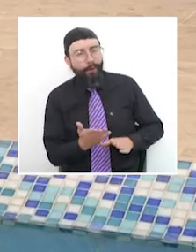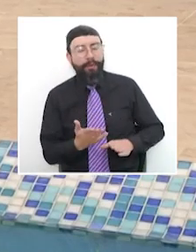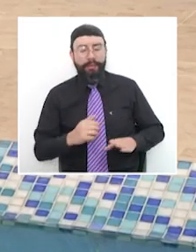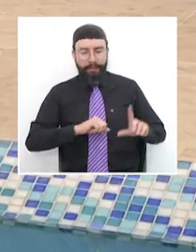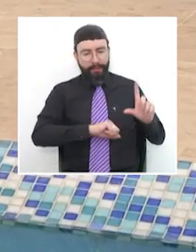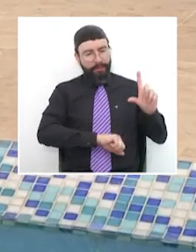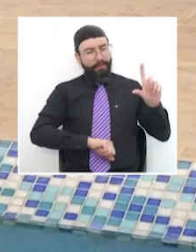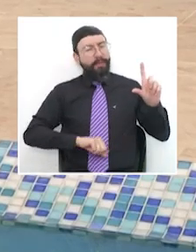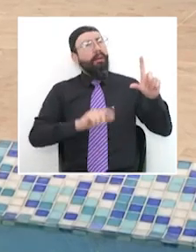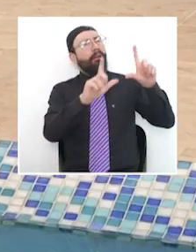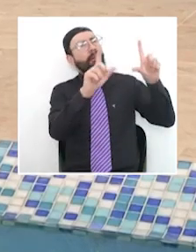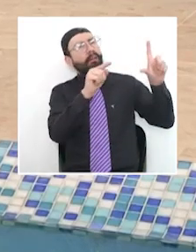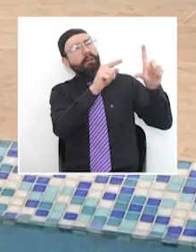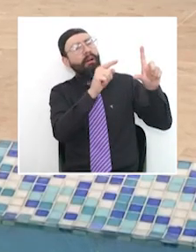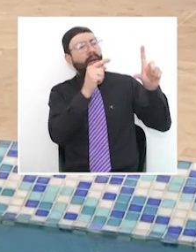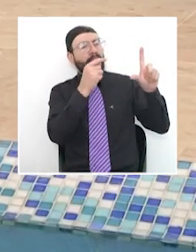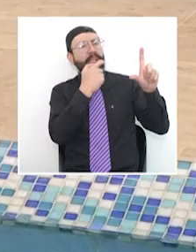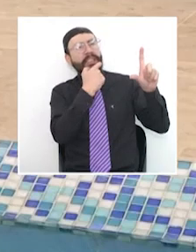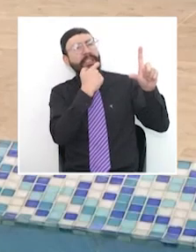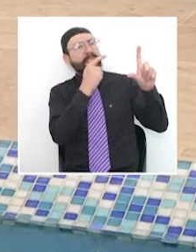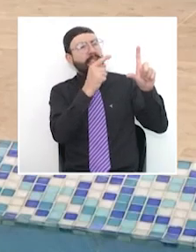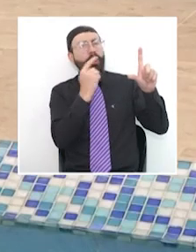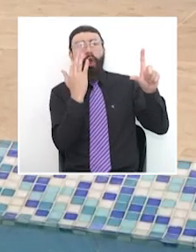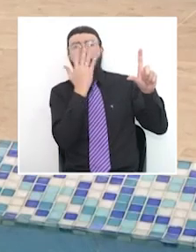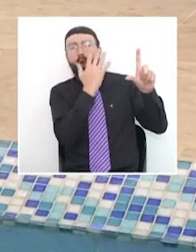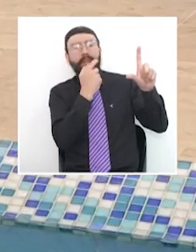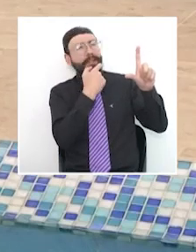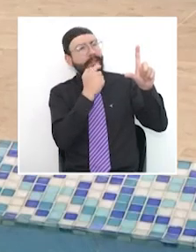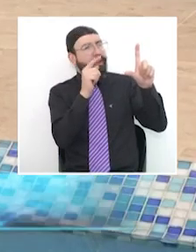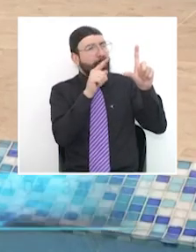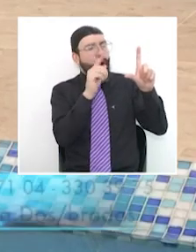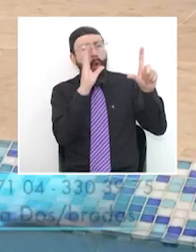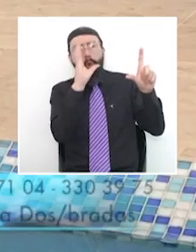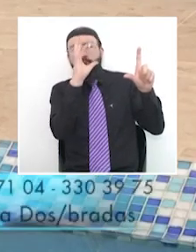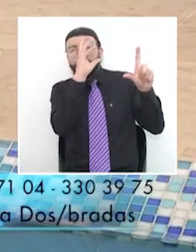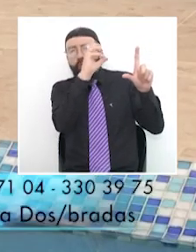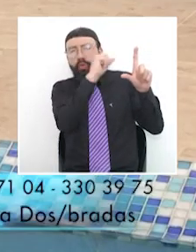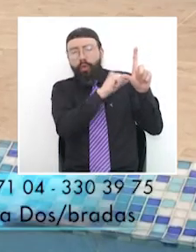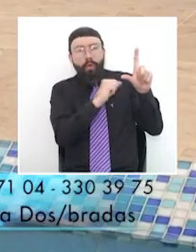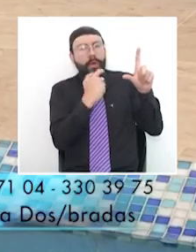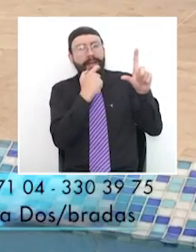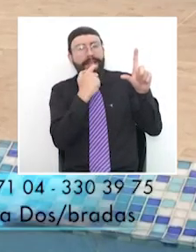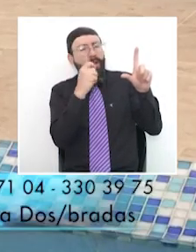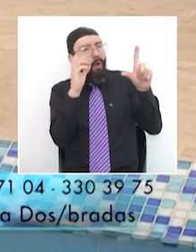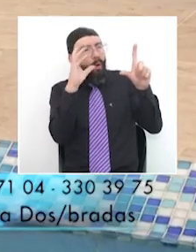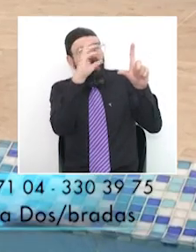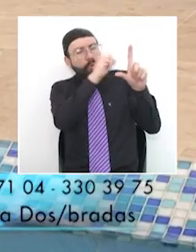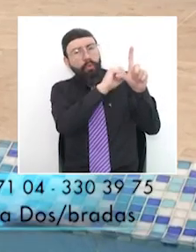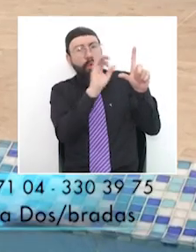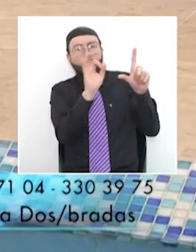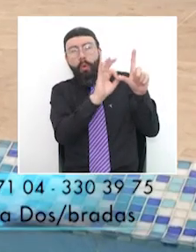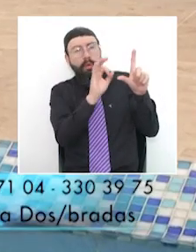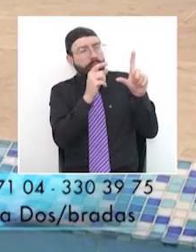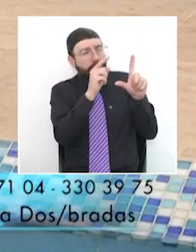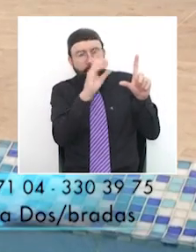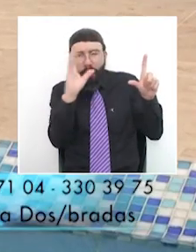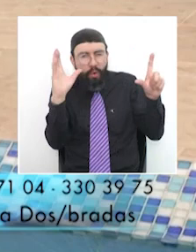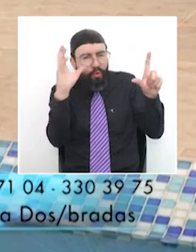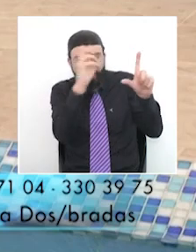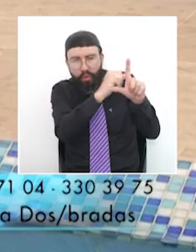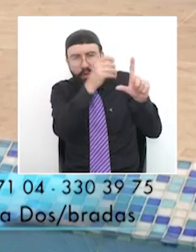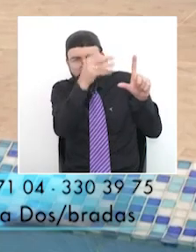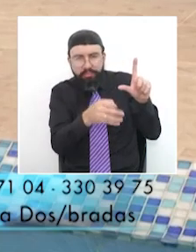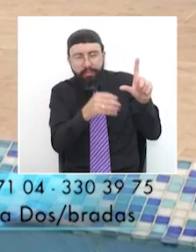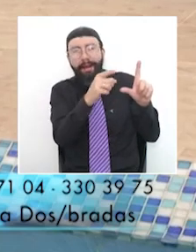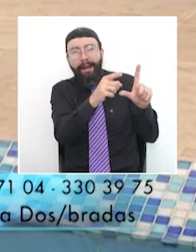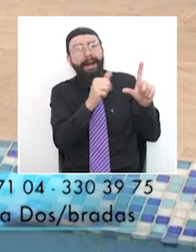de grises entre ver una ecografía un poco más oscura, un gris más oscuro, hasta llegar a ser oscuro, que es el líquido,